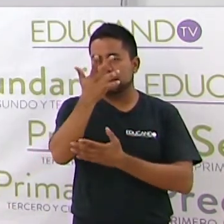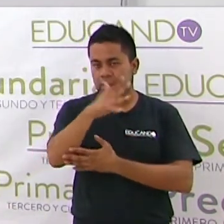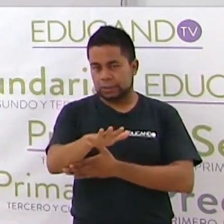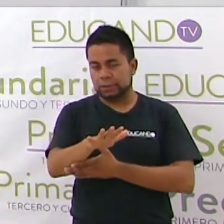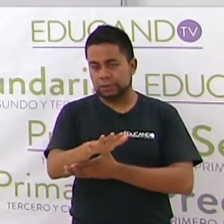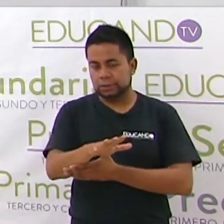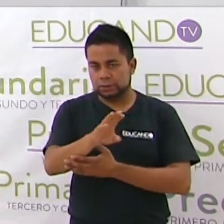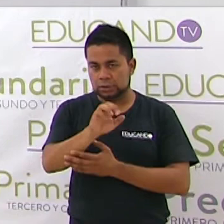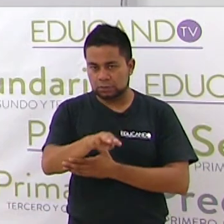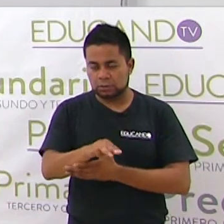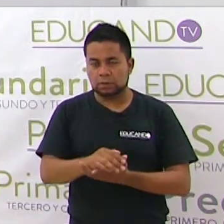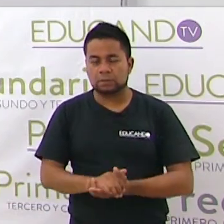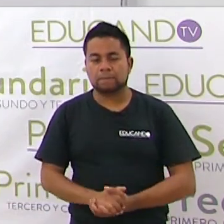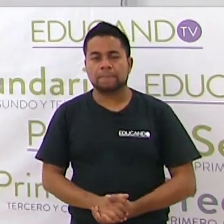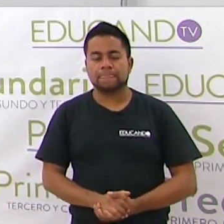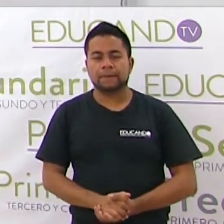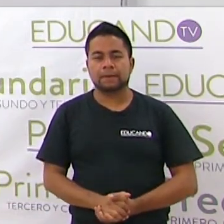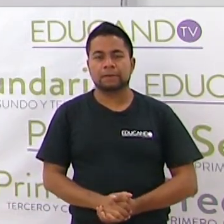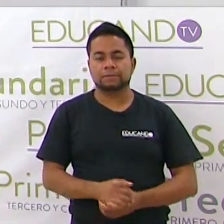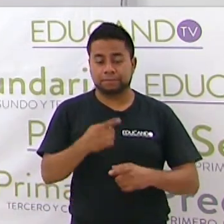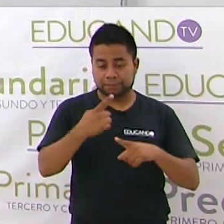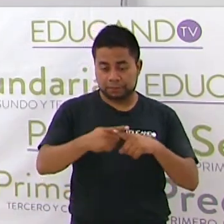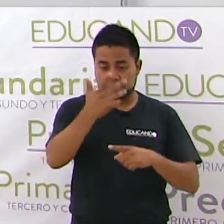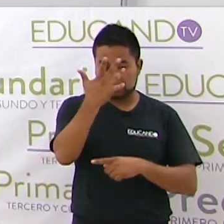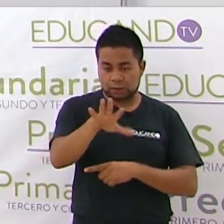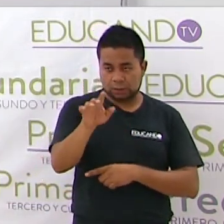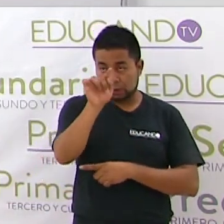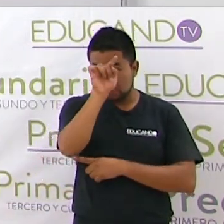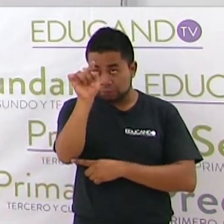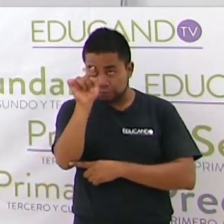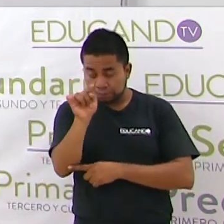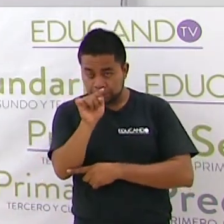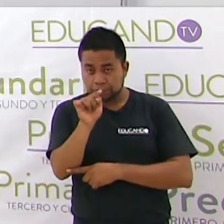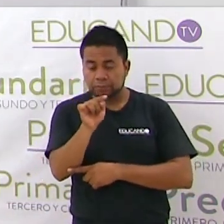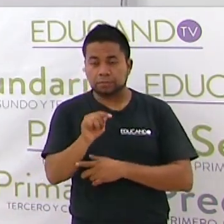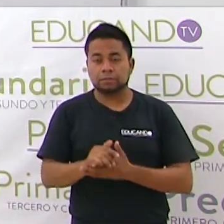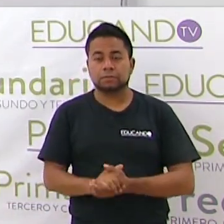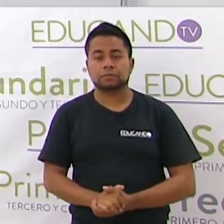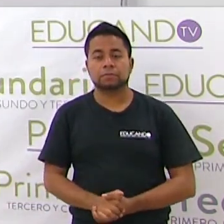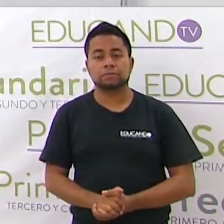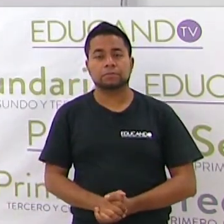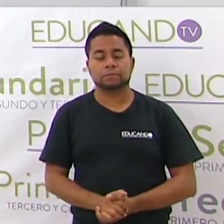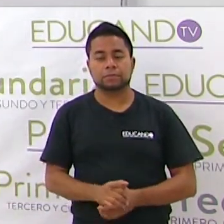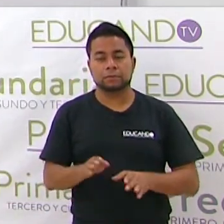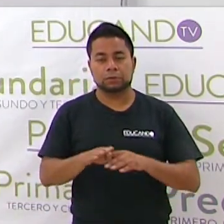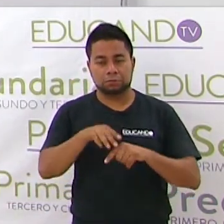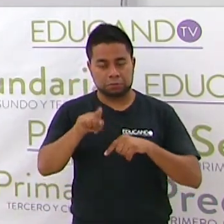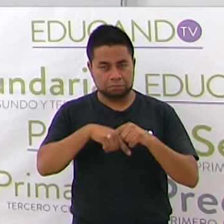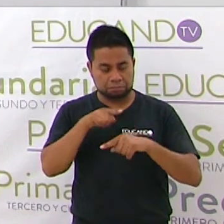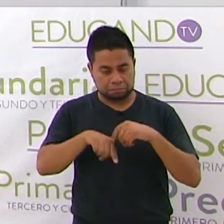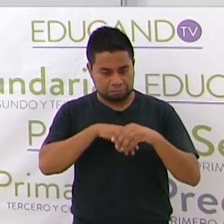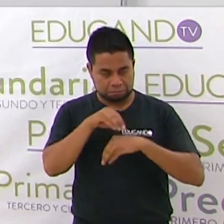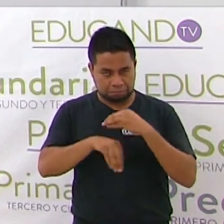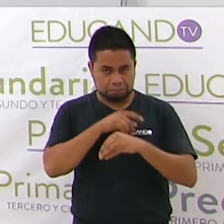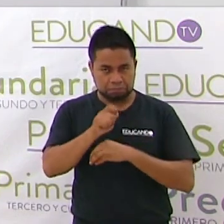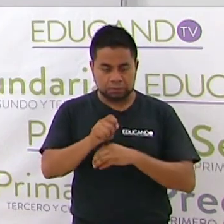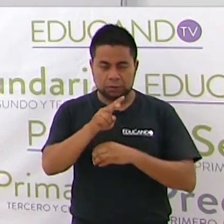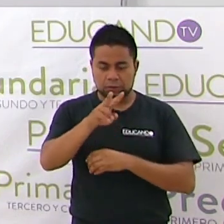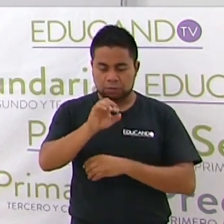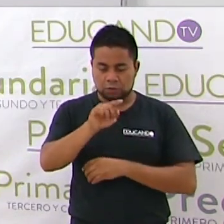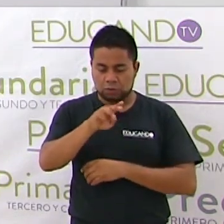por 10 al cubo. Ahí está. Seguimos sustituyendo valores. El volumen es